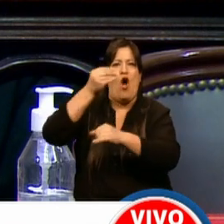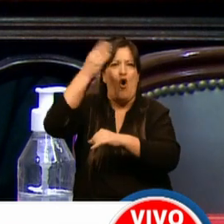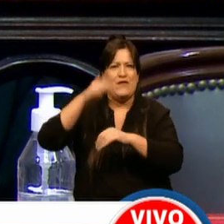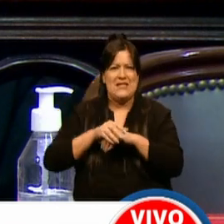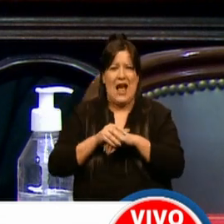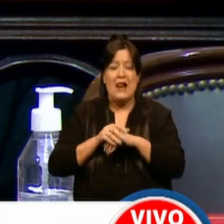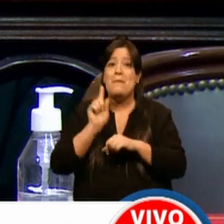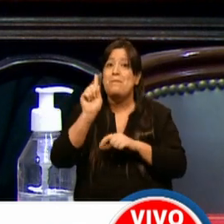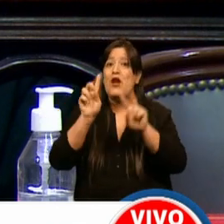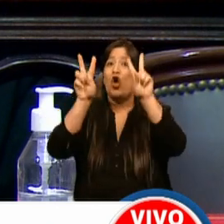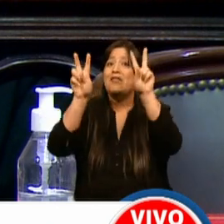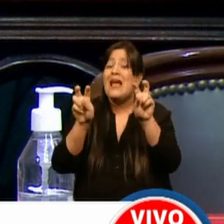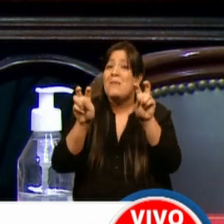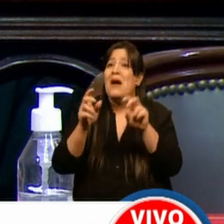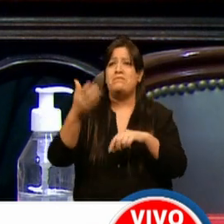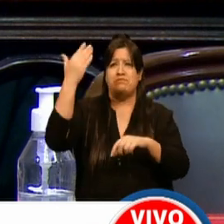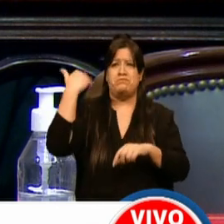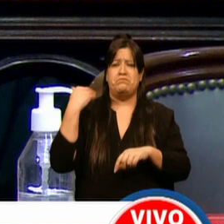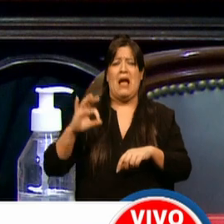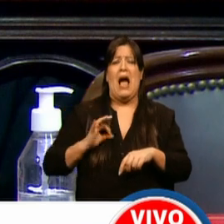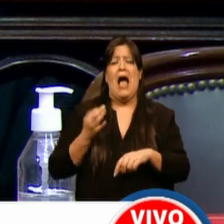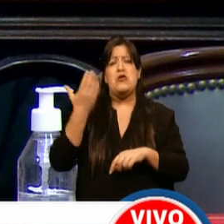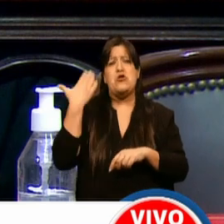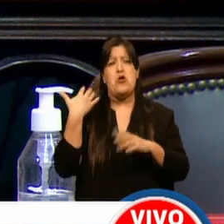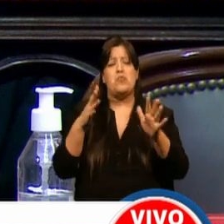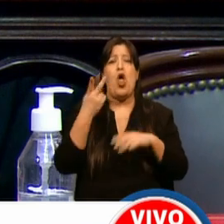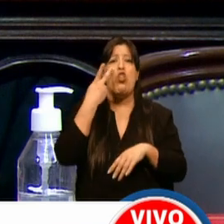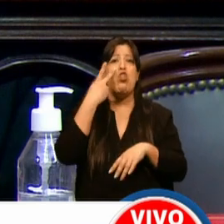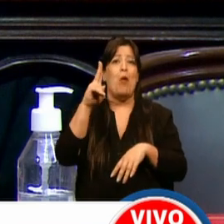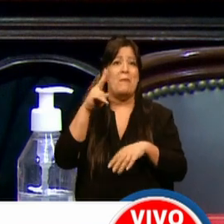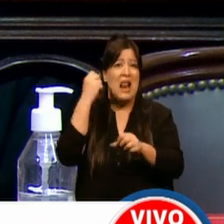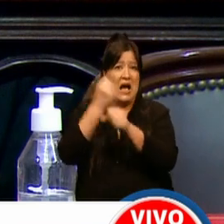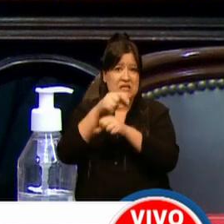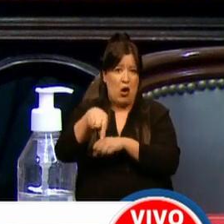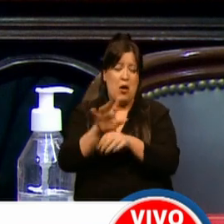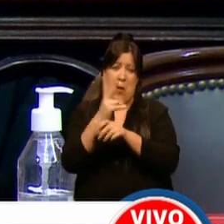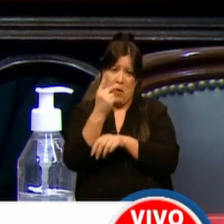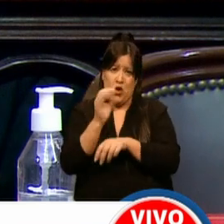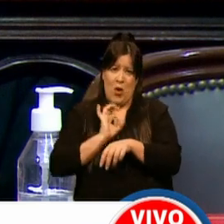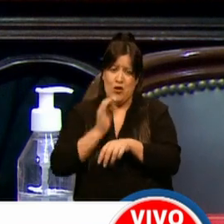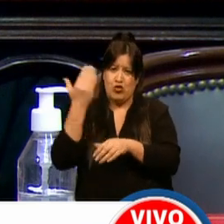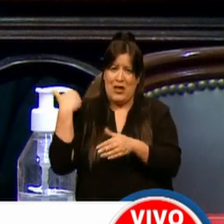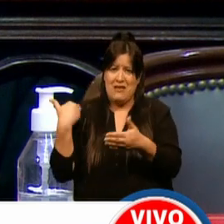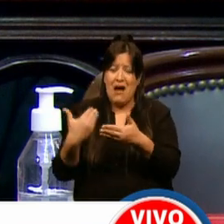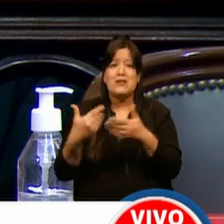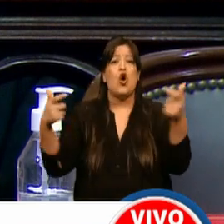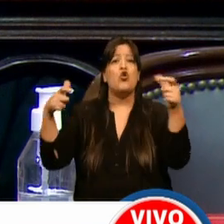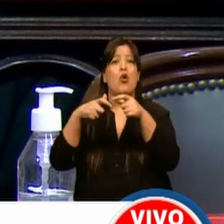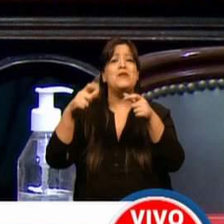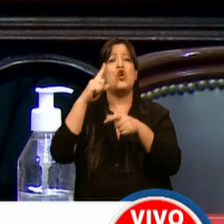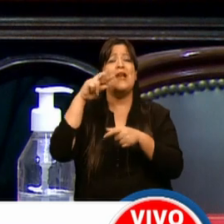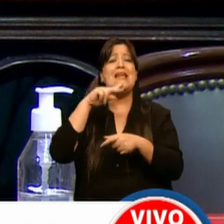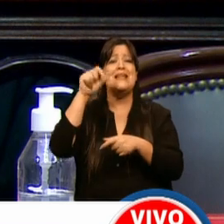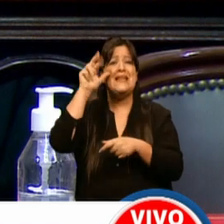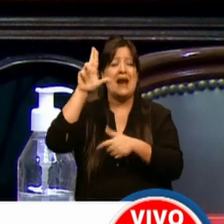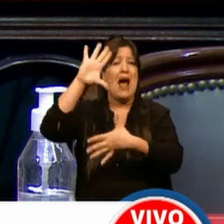recto que desde el año aproximadamente 2000 21 años fácil es la comisión interamericana de